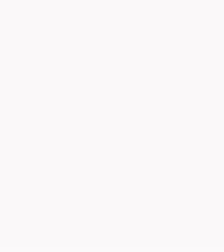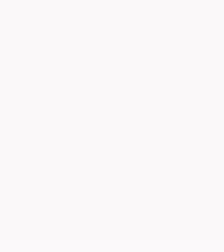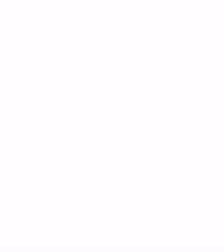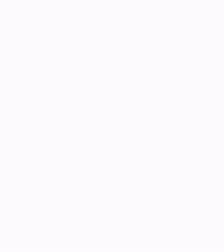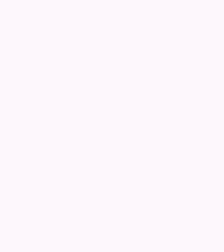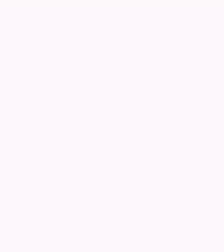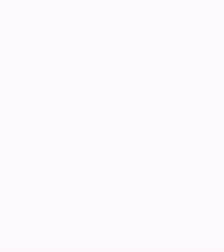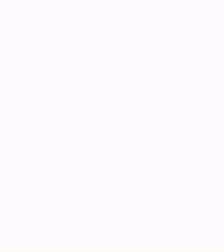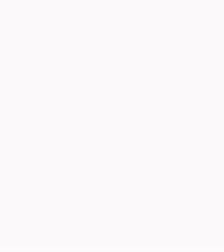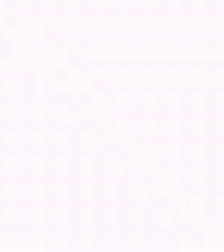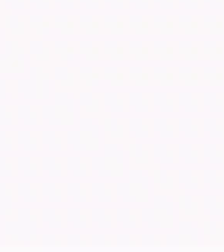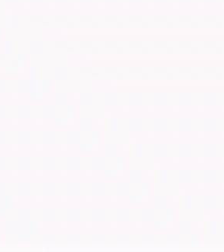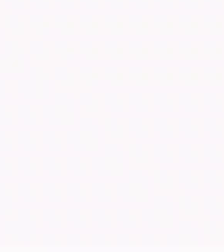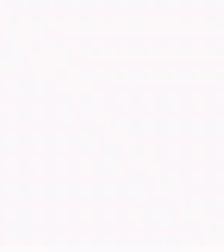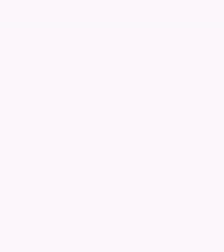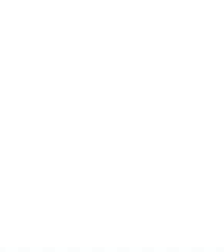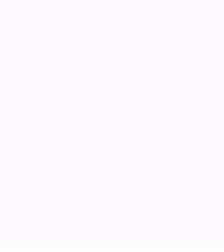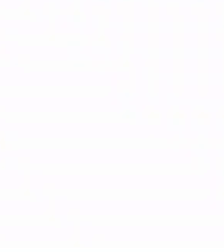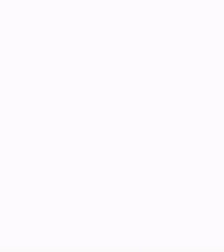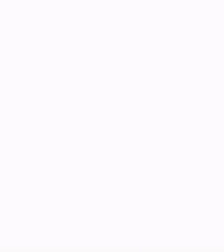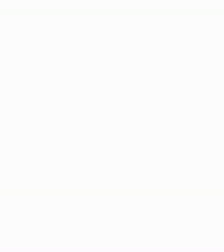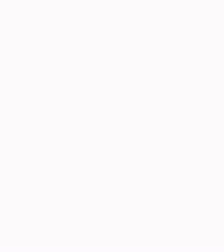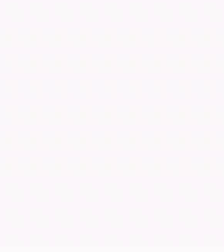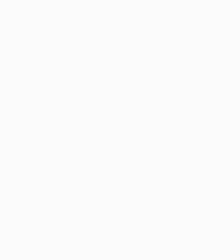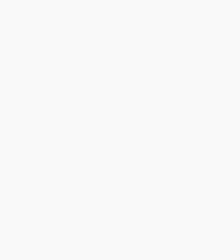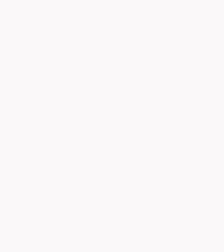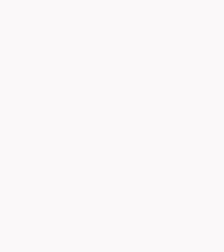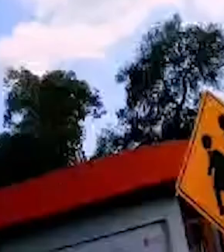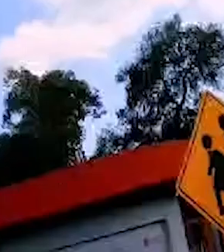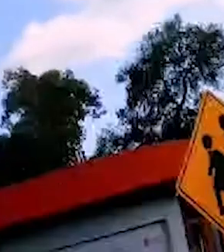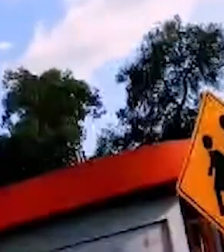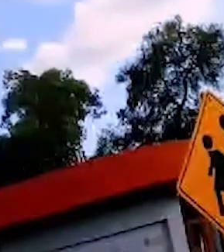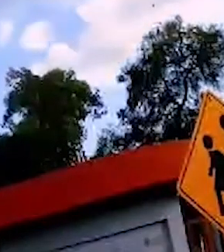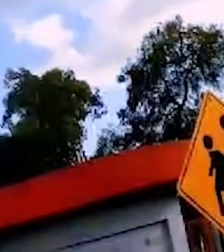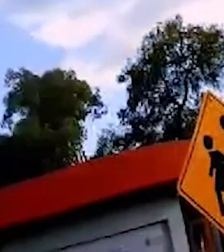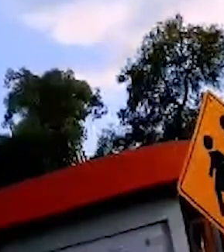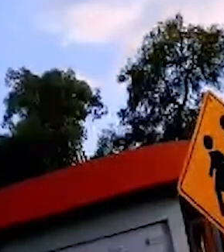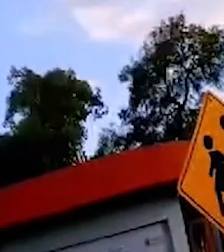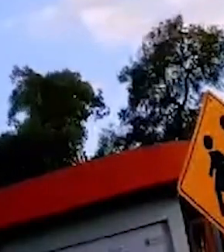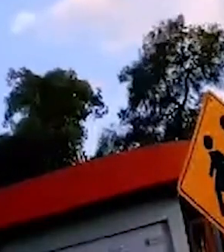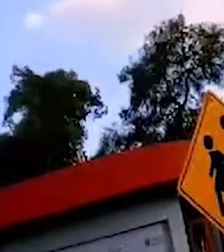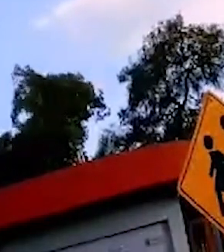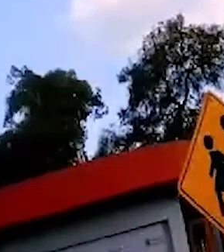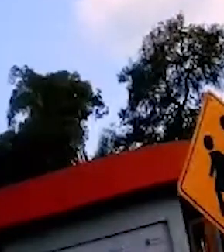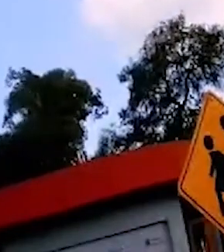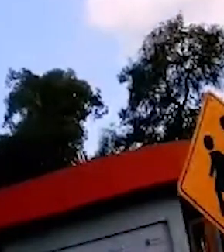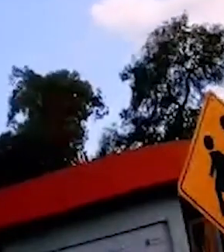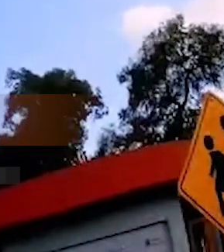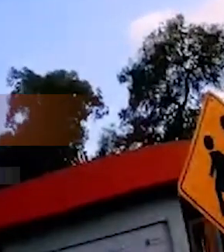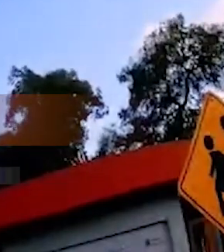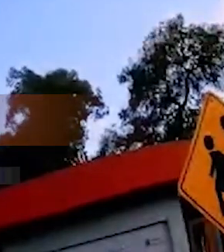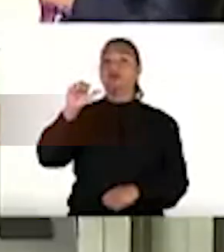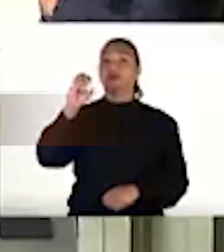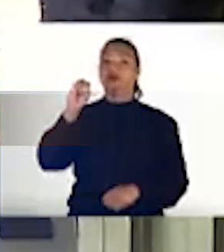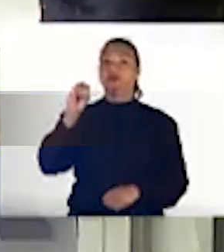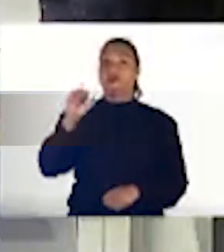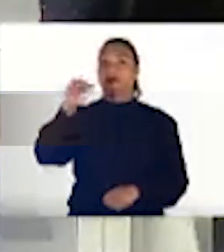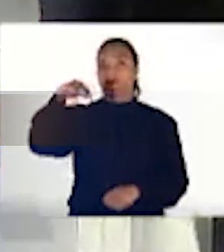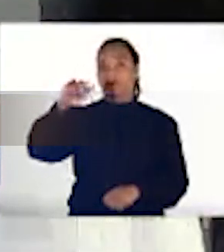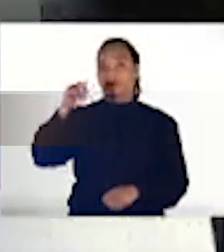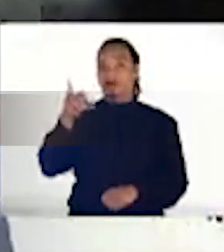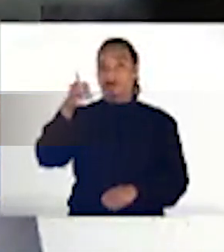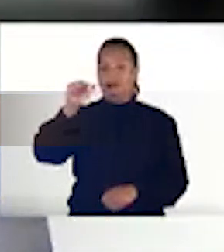presentación del Plan de Desarrollo Institucional 2024-2028 para la Universidad Autónoma de Tamaulipas por parte del